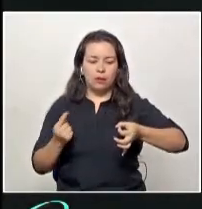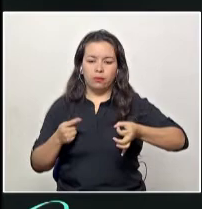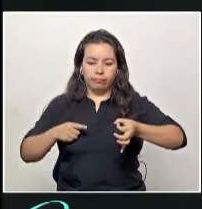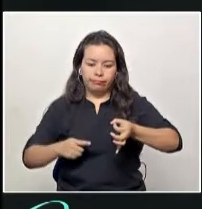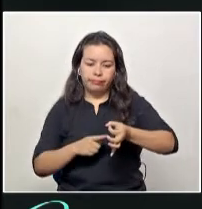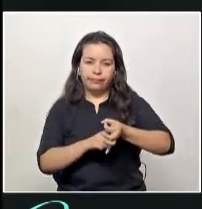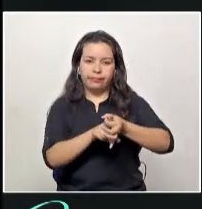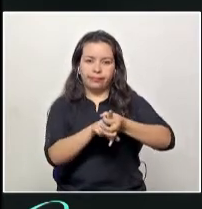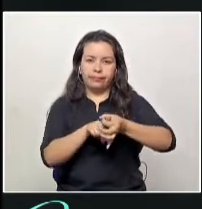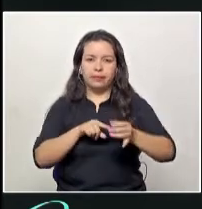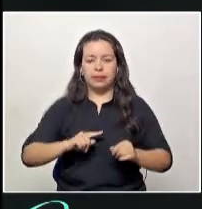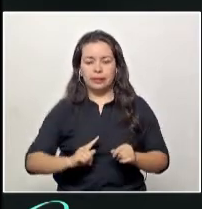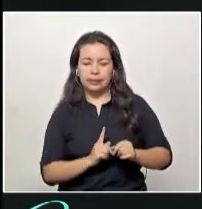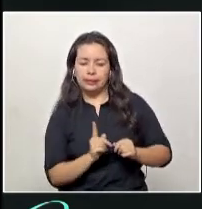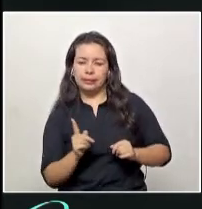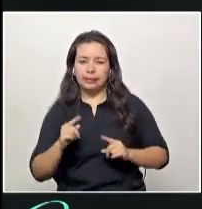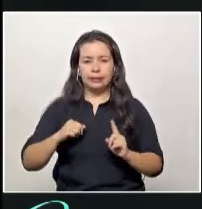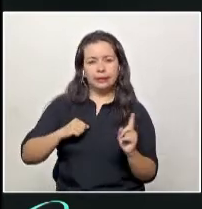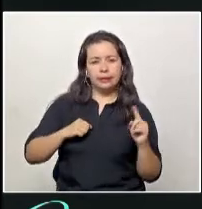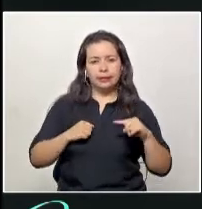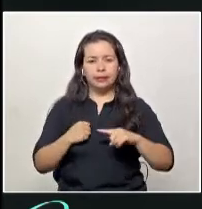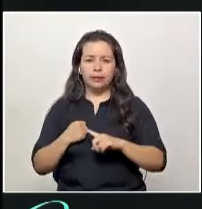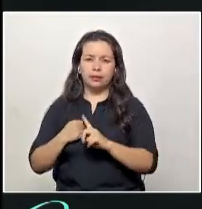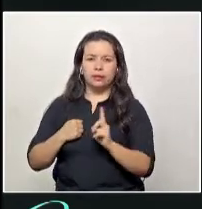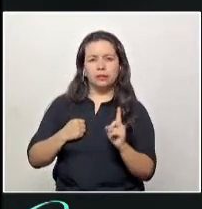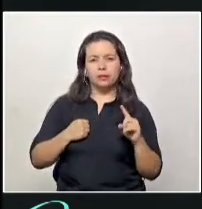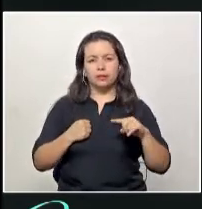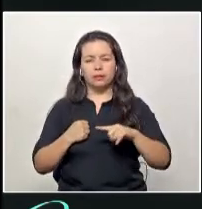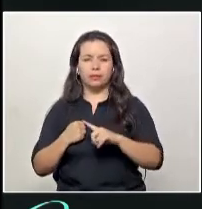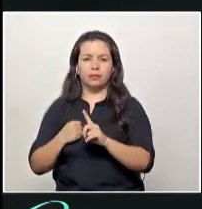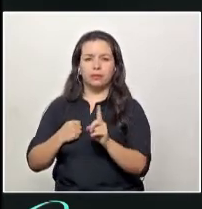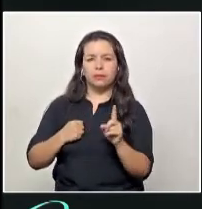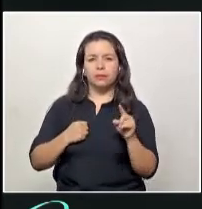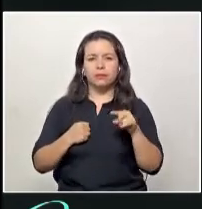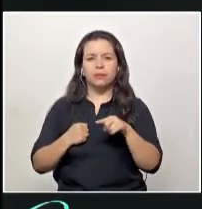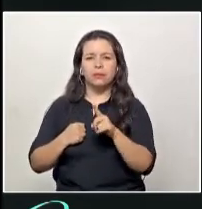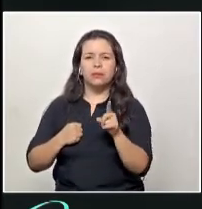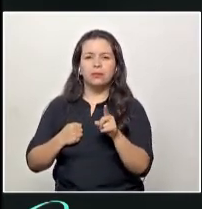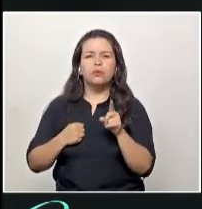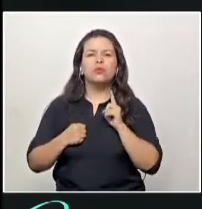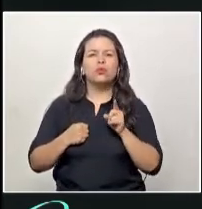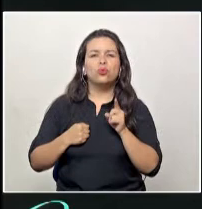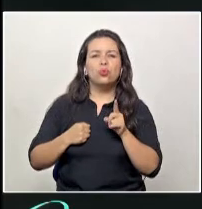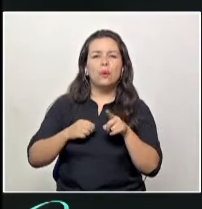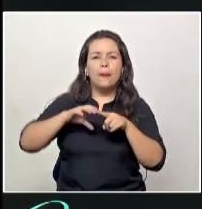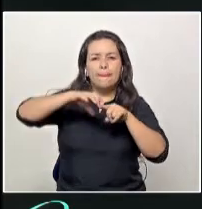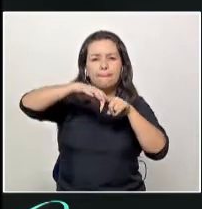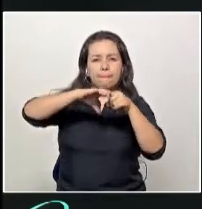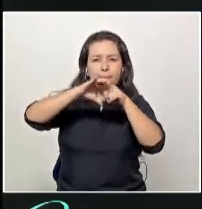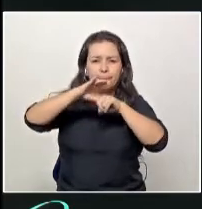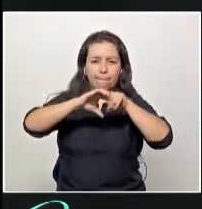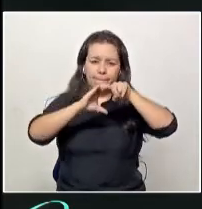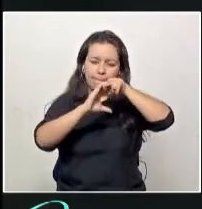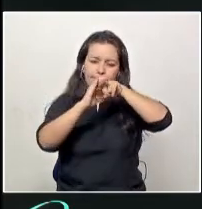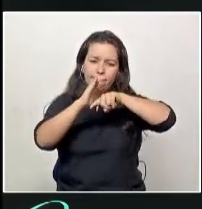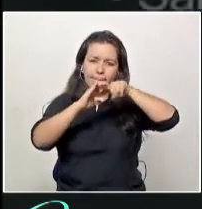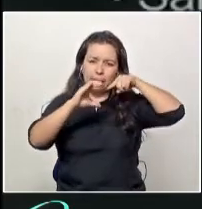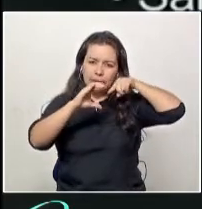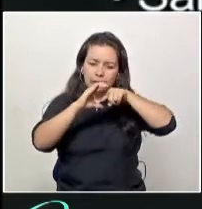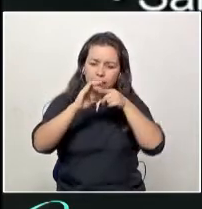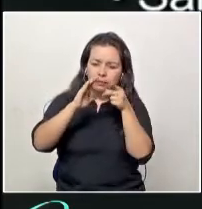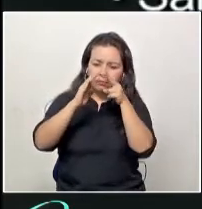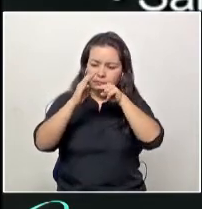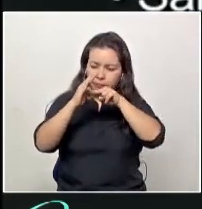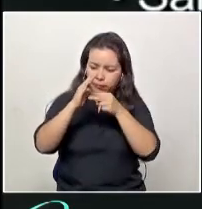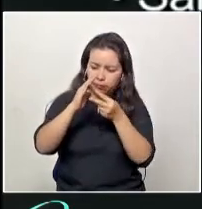manguerita. Entonces uno empieza a ver muchas cosas que pueden pasar en la pared del intestino. Entonces puede ser